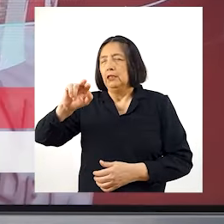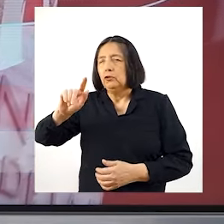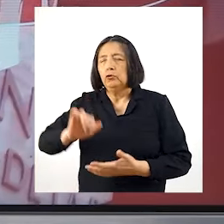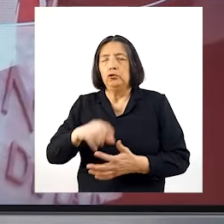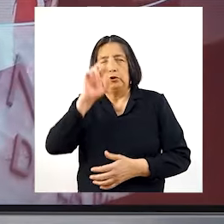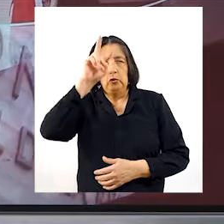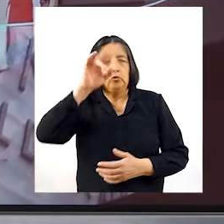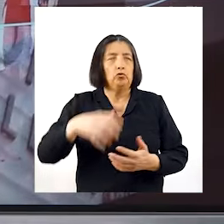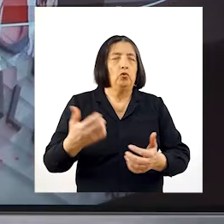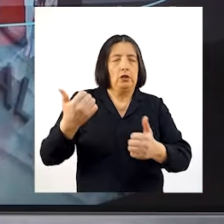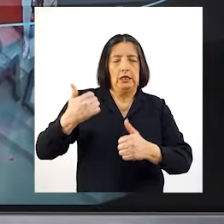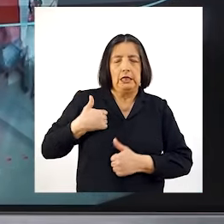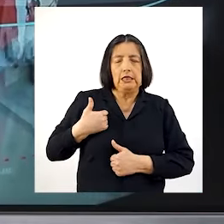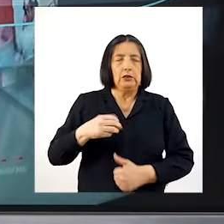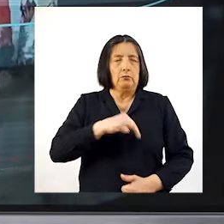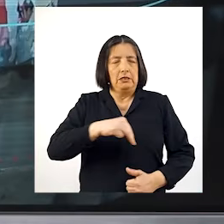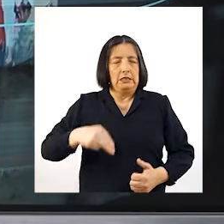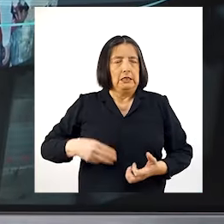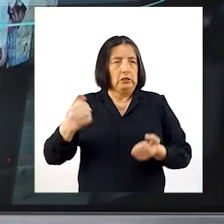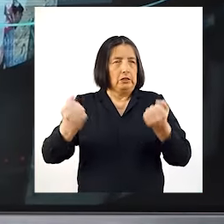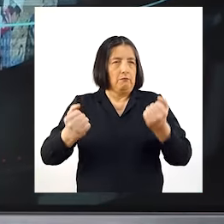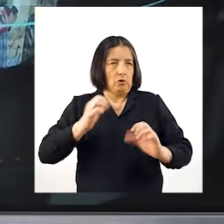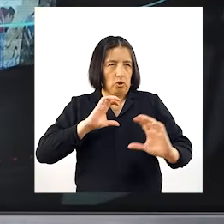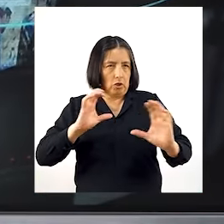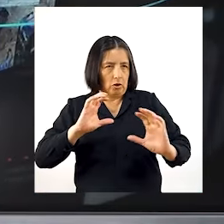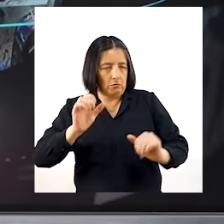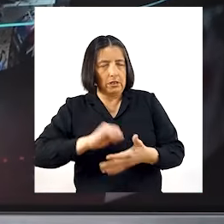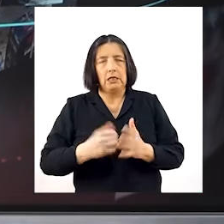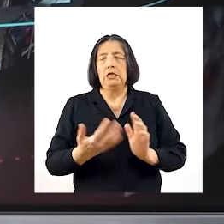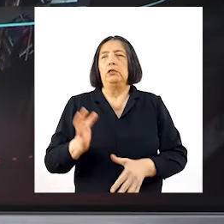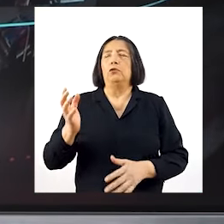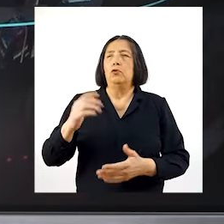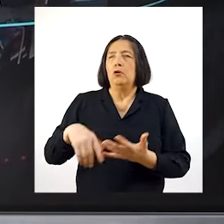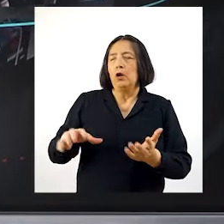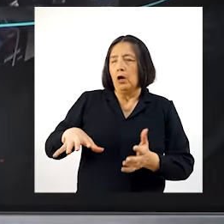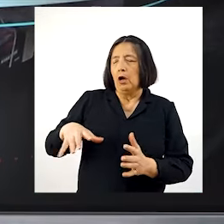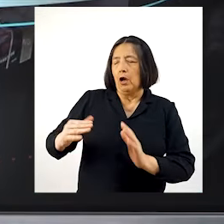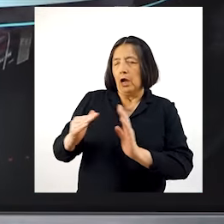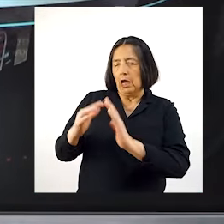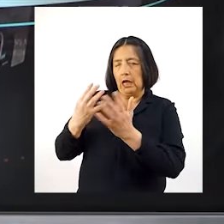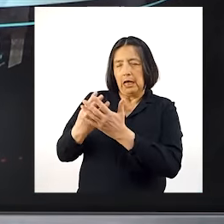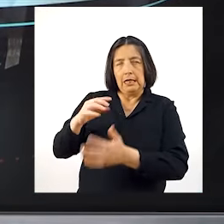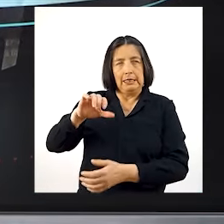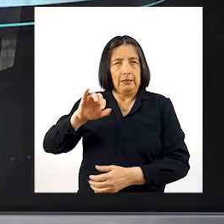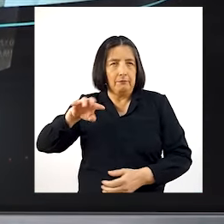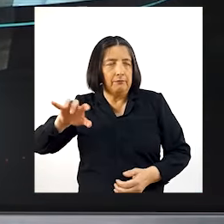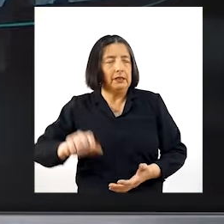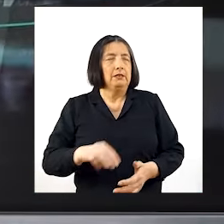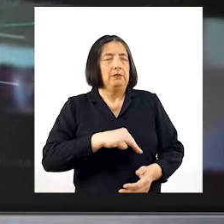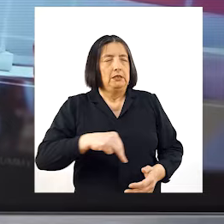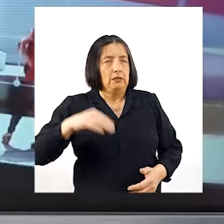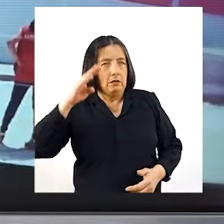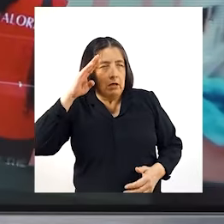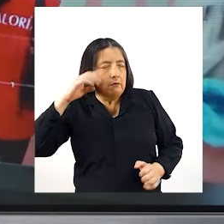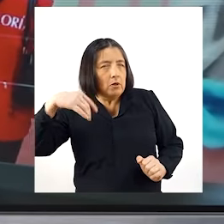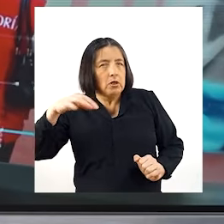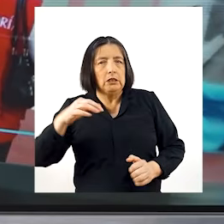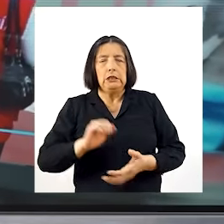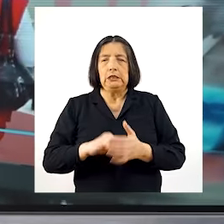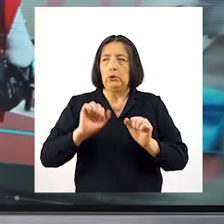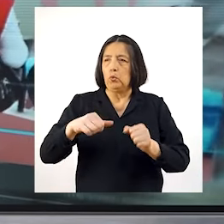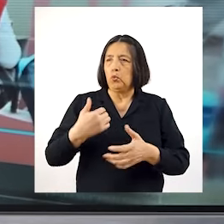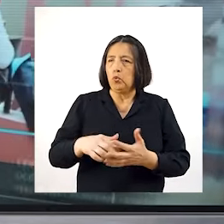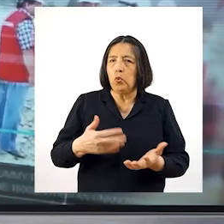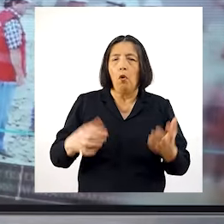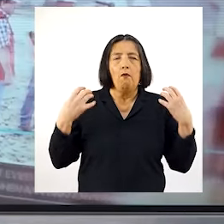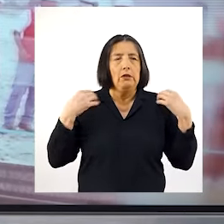Cusco, el Ejército Peruano, el Ministerio de Transportes y Comunicaciones, el INPE y el Ministerio del Interior son entidades